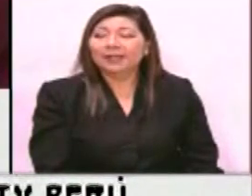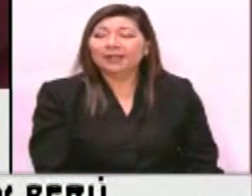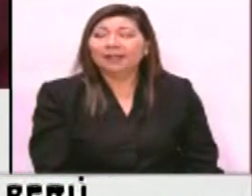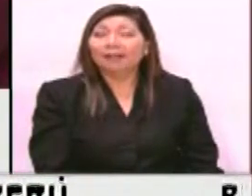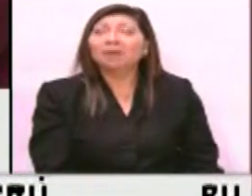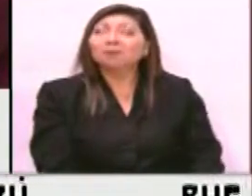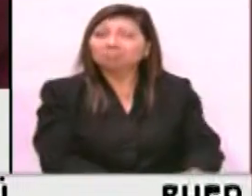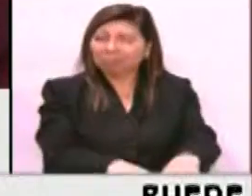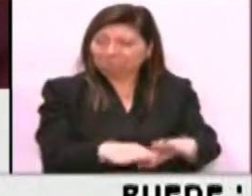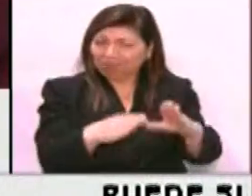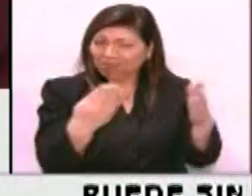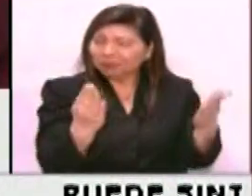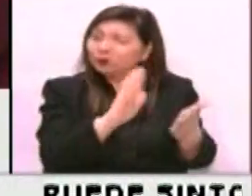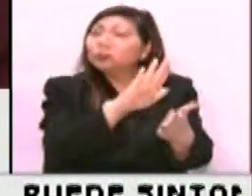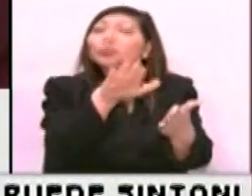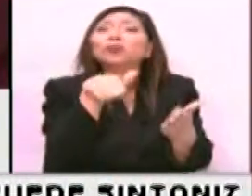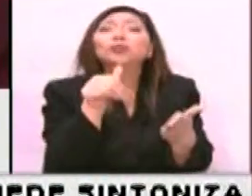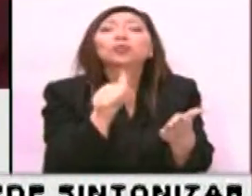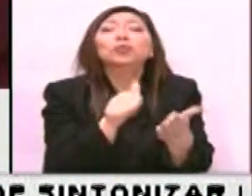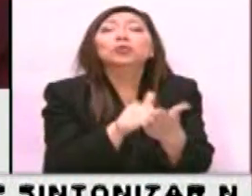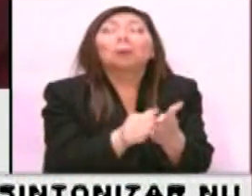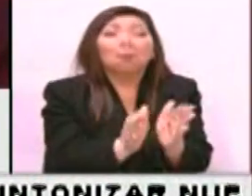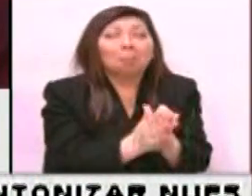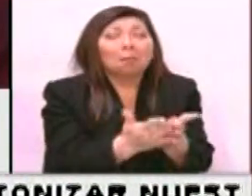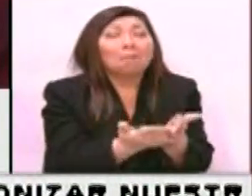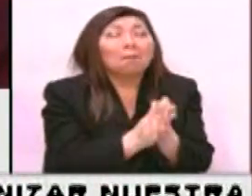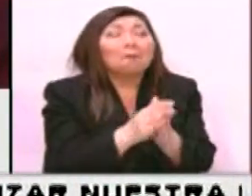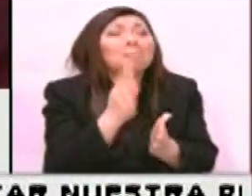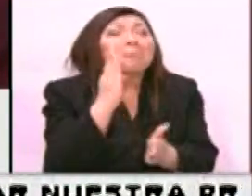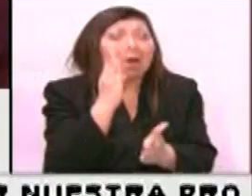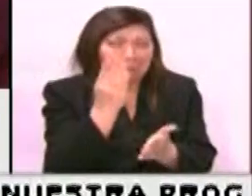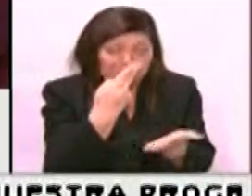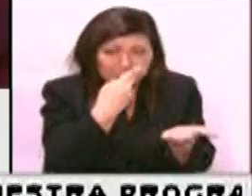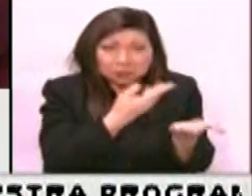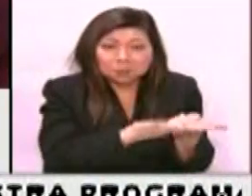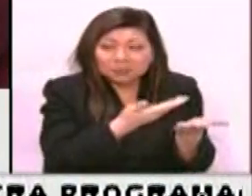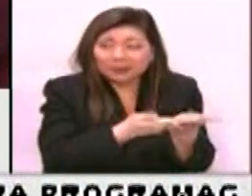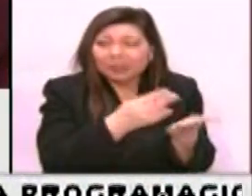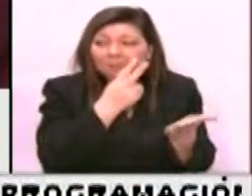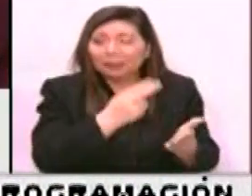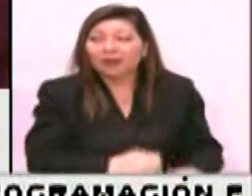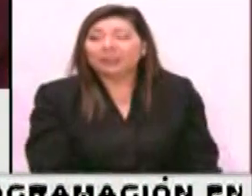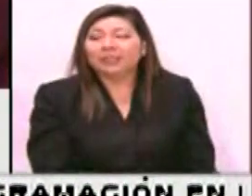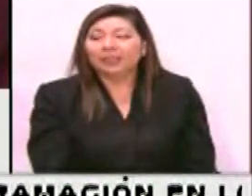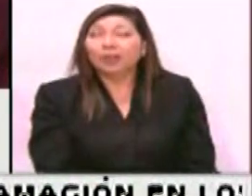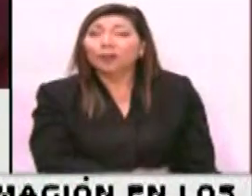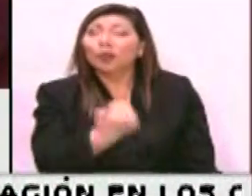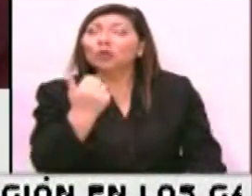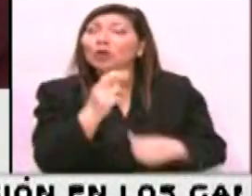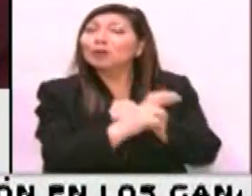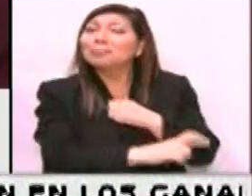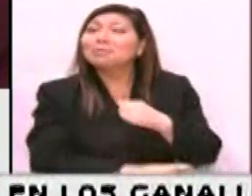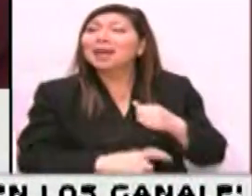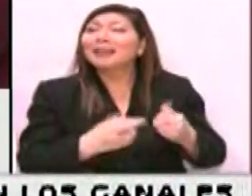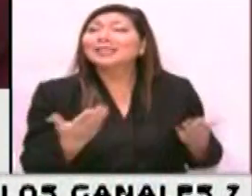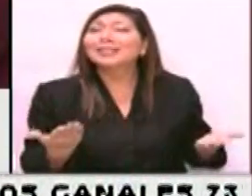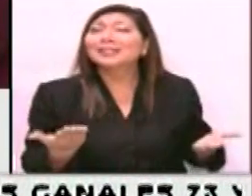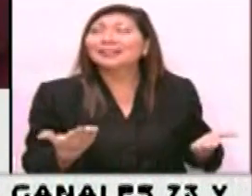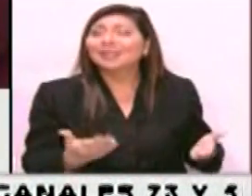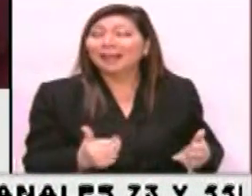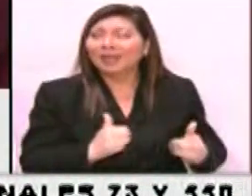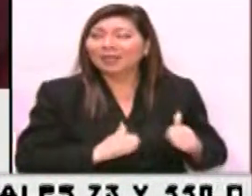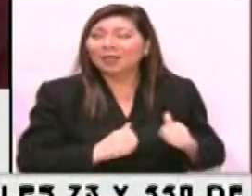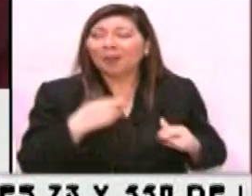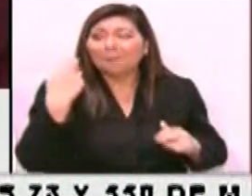a que abramos todos nuestras cuentas corrientes bancarias en el Perú y en el extranjero. El que